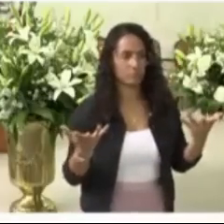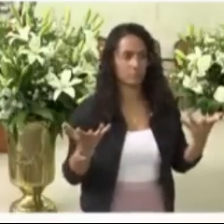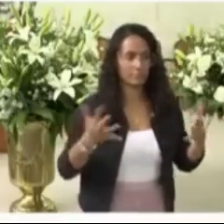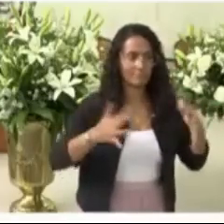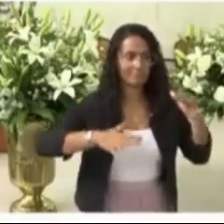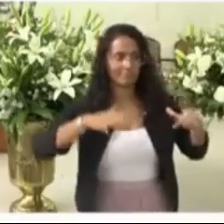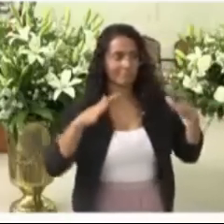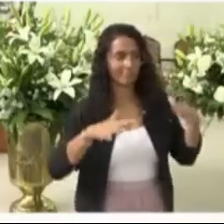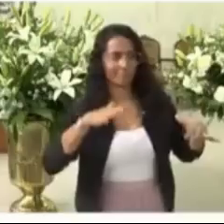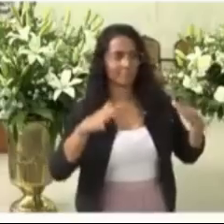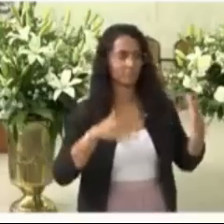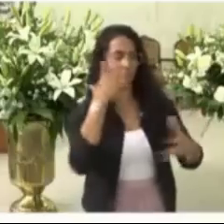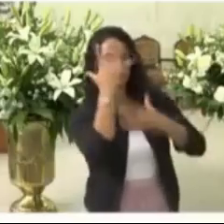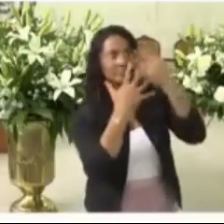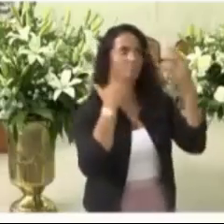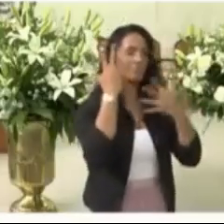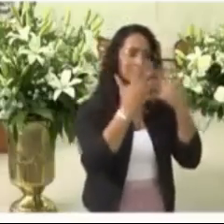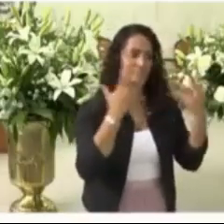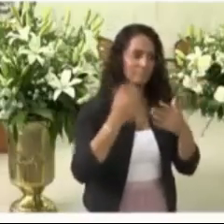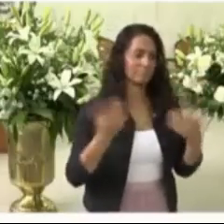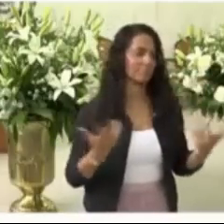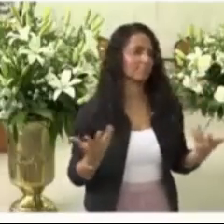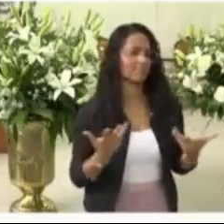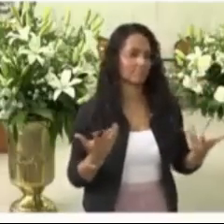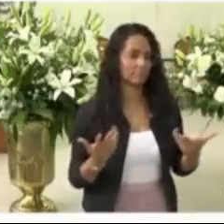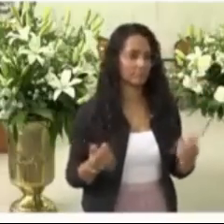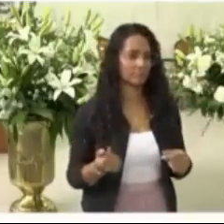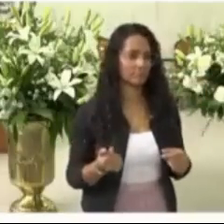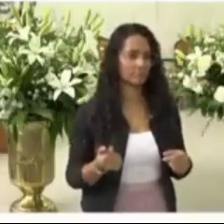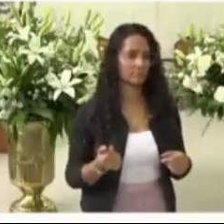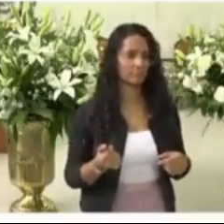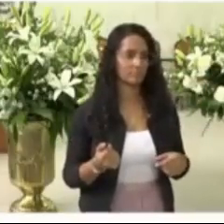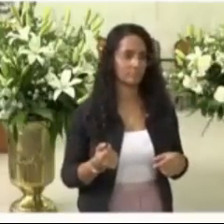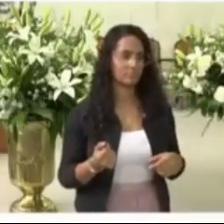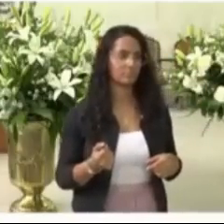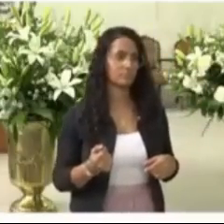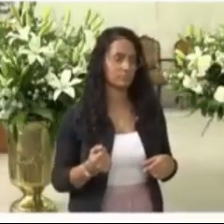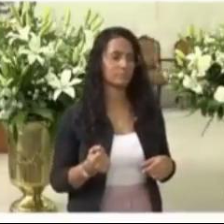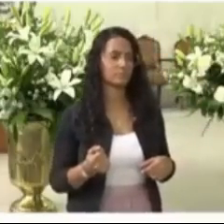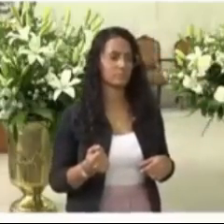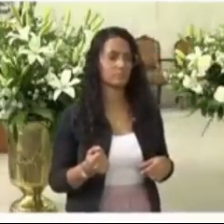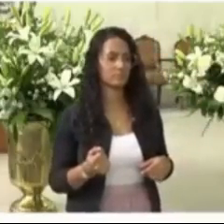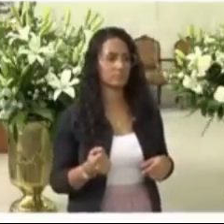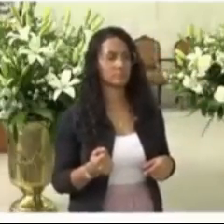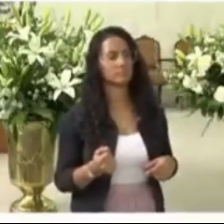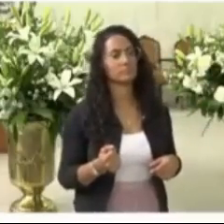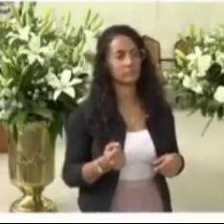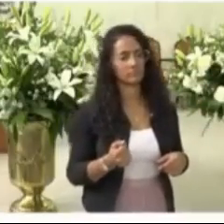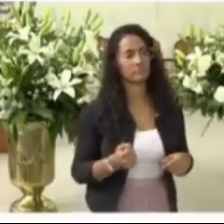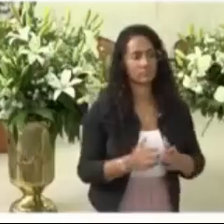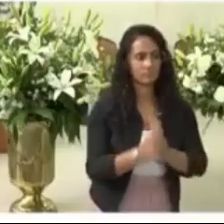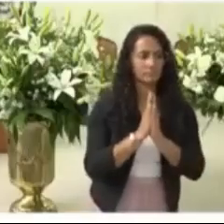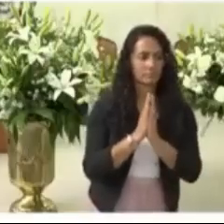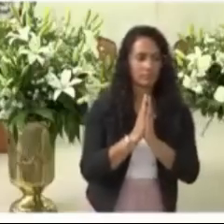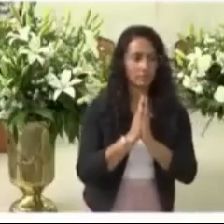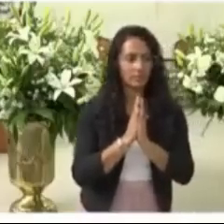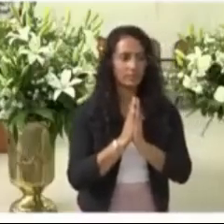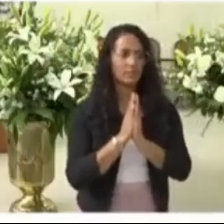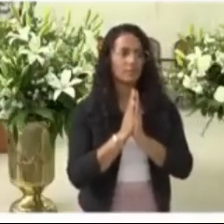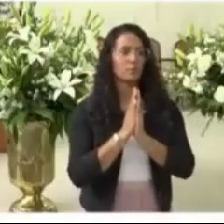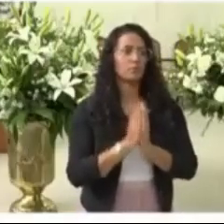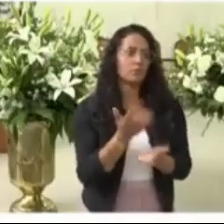y pedimos al hermano, a la hermana o a la familia que nos consulte que nos dé un tiempo para orar, porque